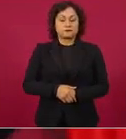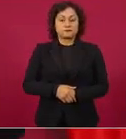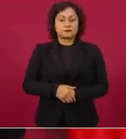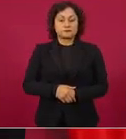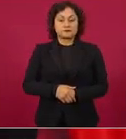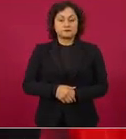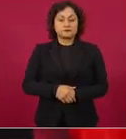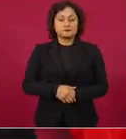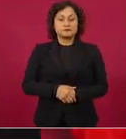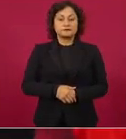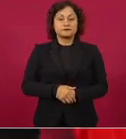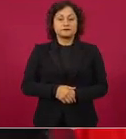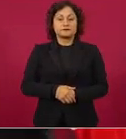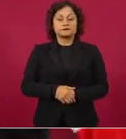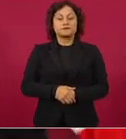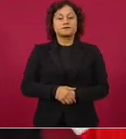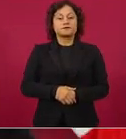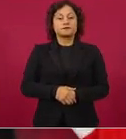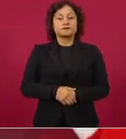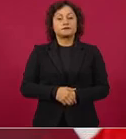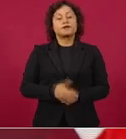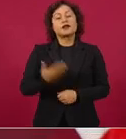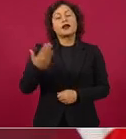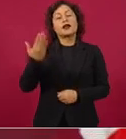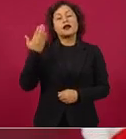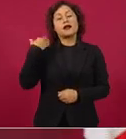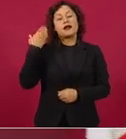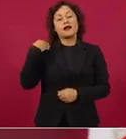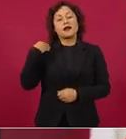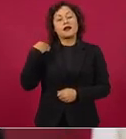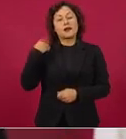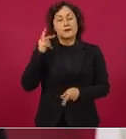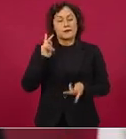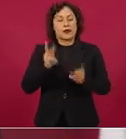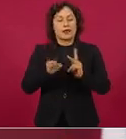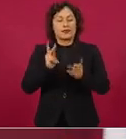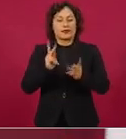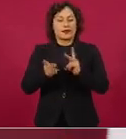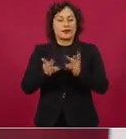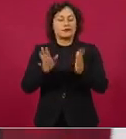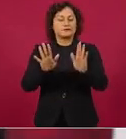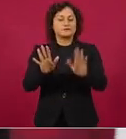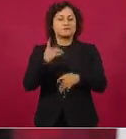hace unos días platicábamos, porque estamos